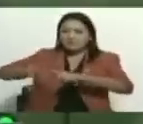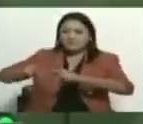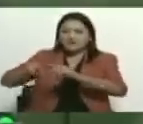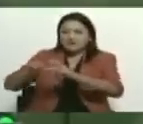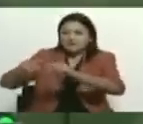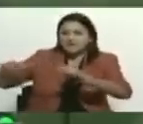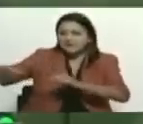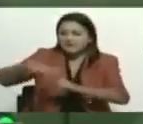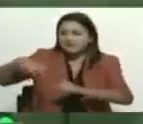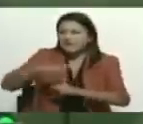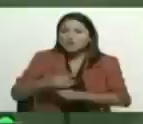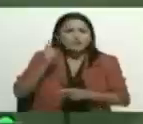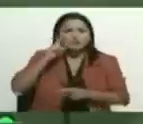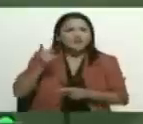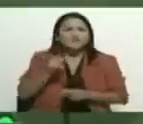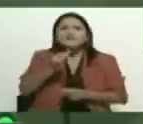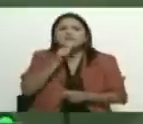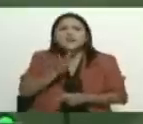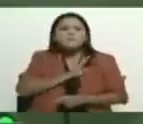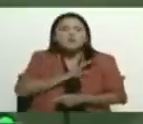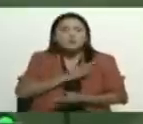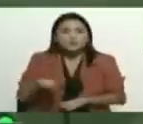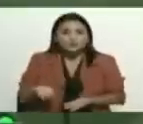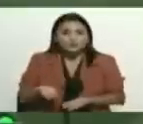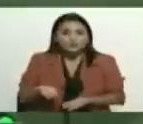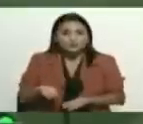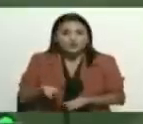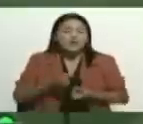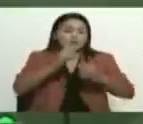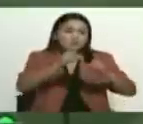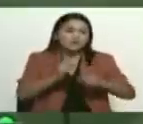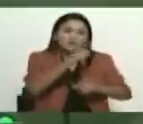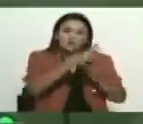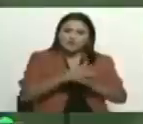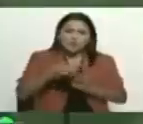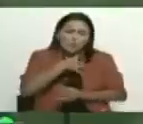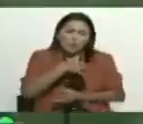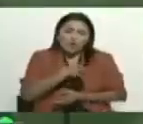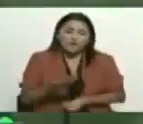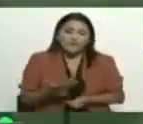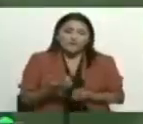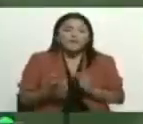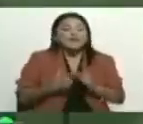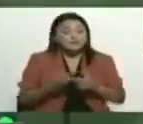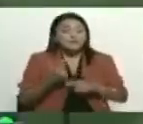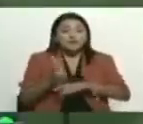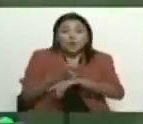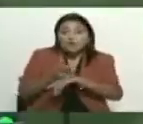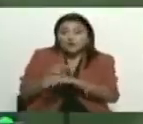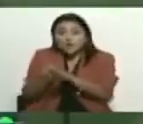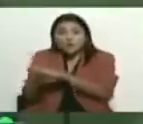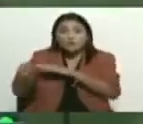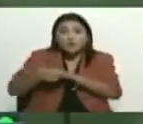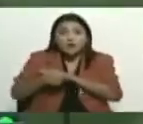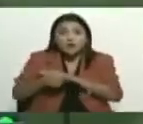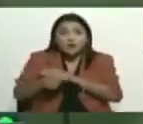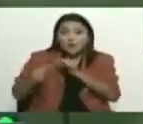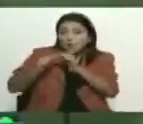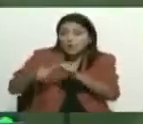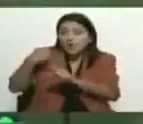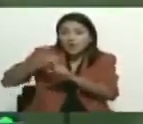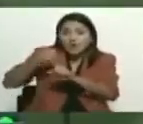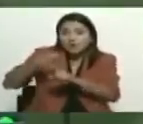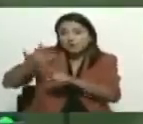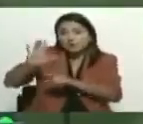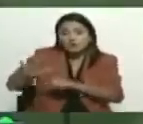en controversia de forma unilateral. Pero el gobierno de la República Cooperativa de Guyana persiste en su